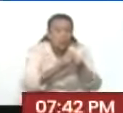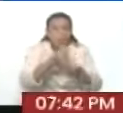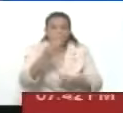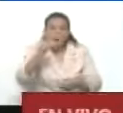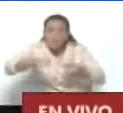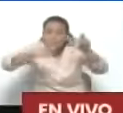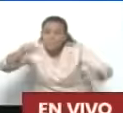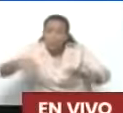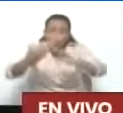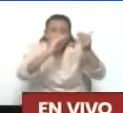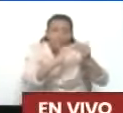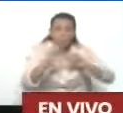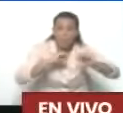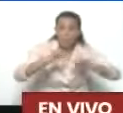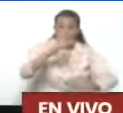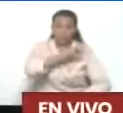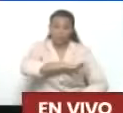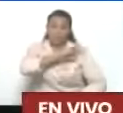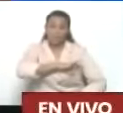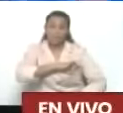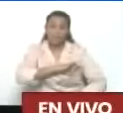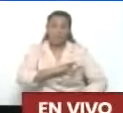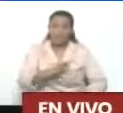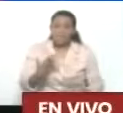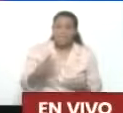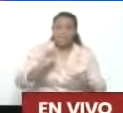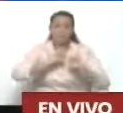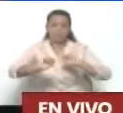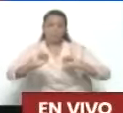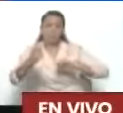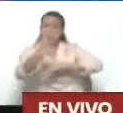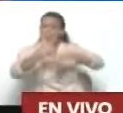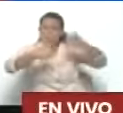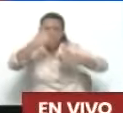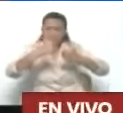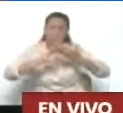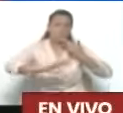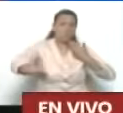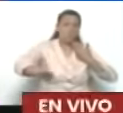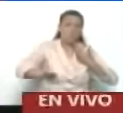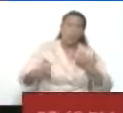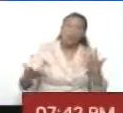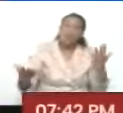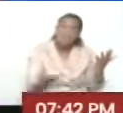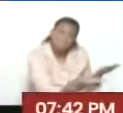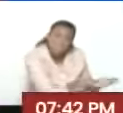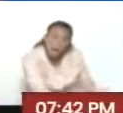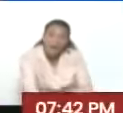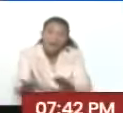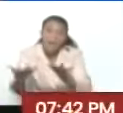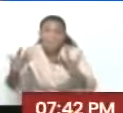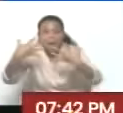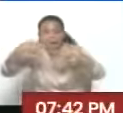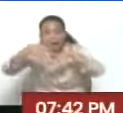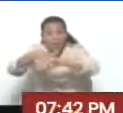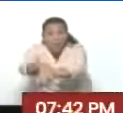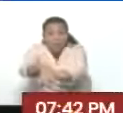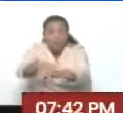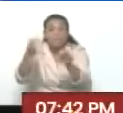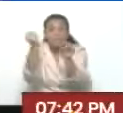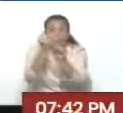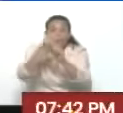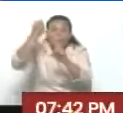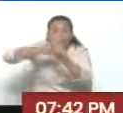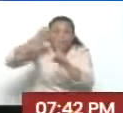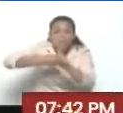y movimientos sociales que no rechacen a los partidos, por el contrario, que se articulen para la lucha